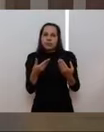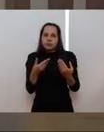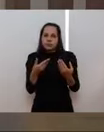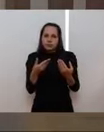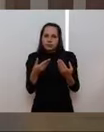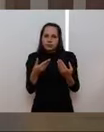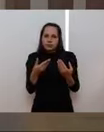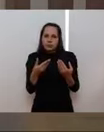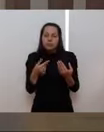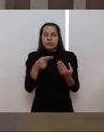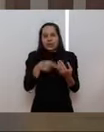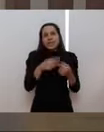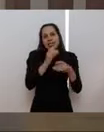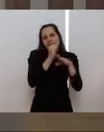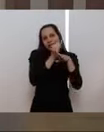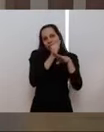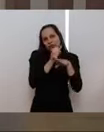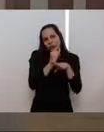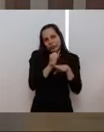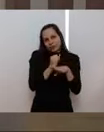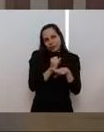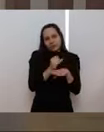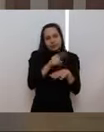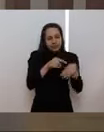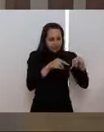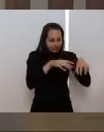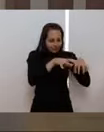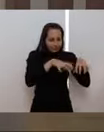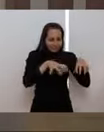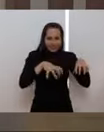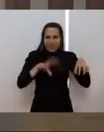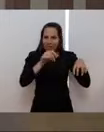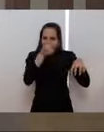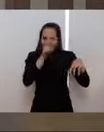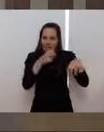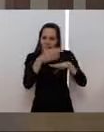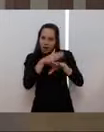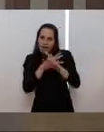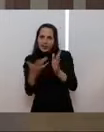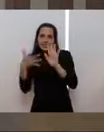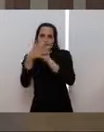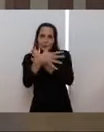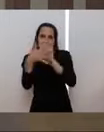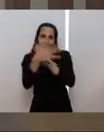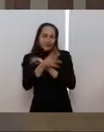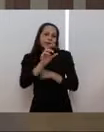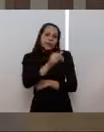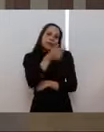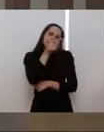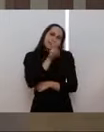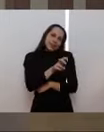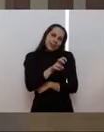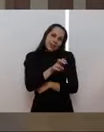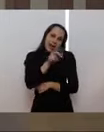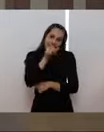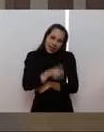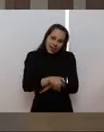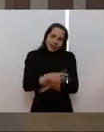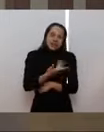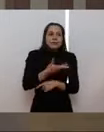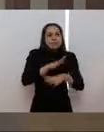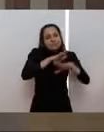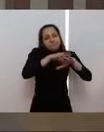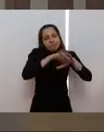instituciones educativas por fuera de esos 17 que vimos en la presentación hay que hacer una solicitud a la